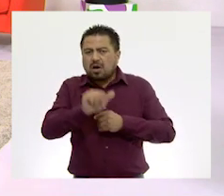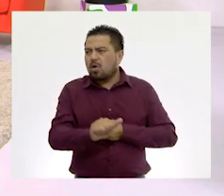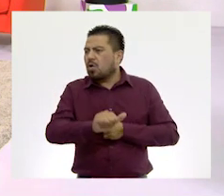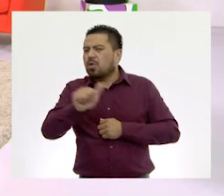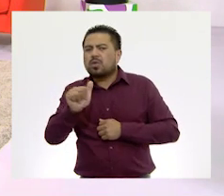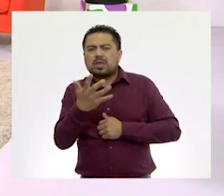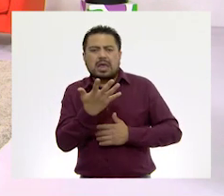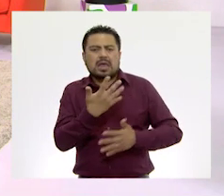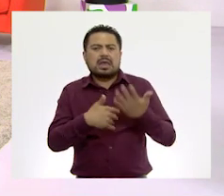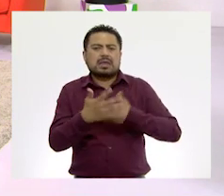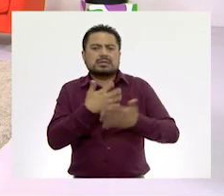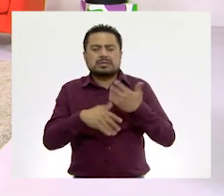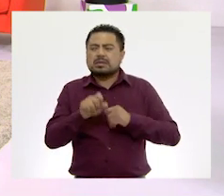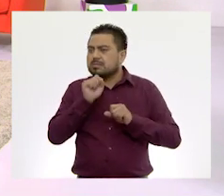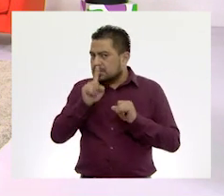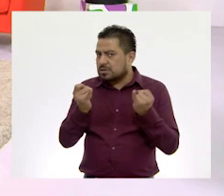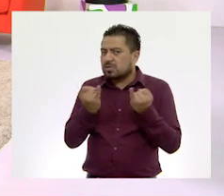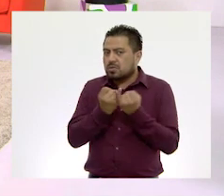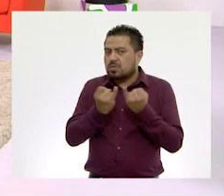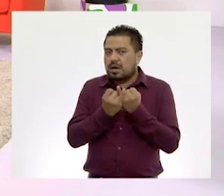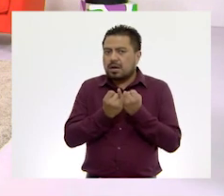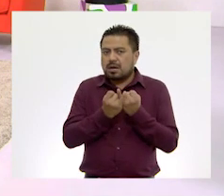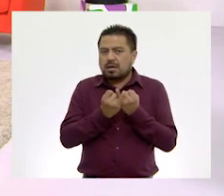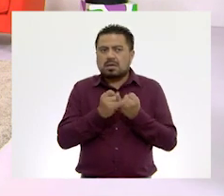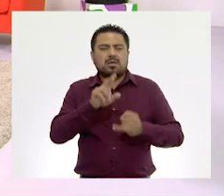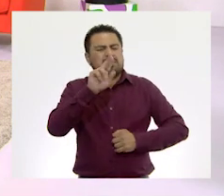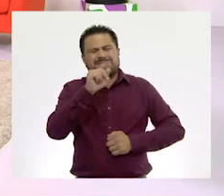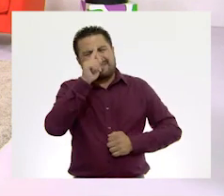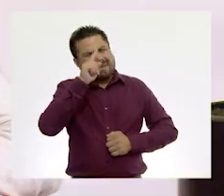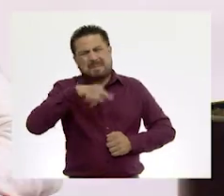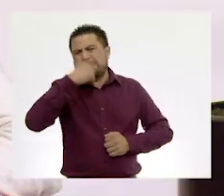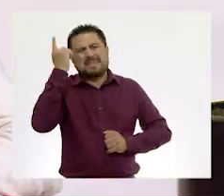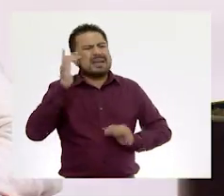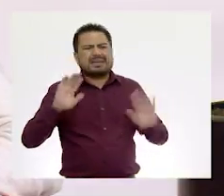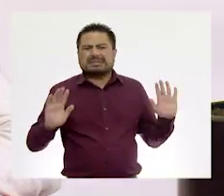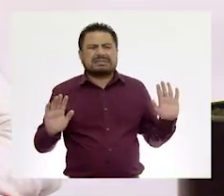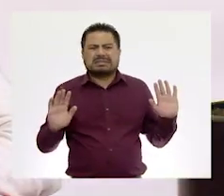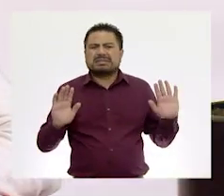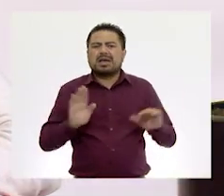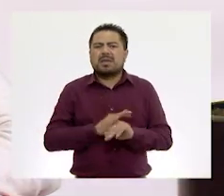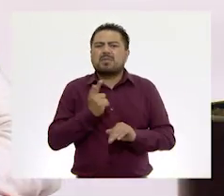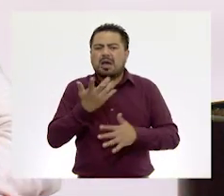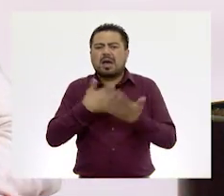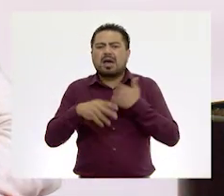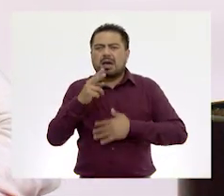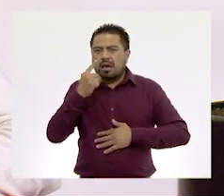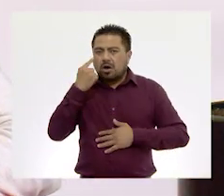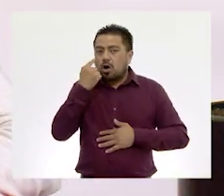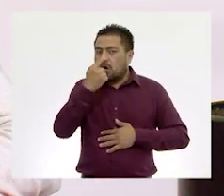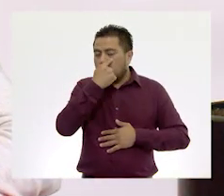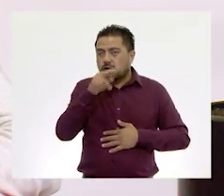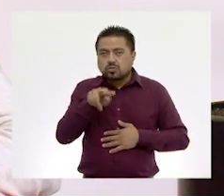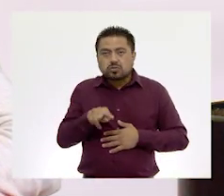lengua de señas? ¿Es igual de complicado que leer y escribir? Más fácil. No, mucho más fácil porque es una lengua visual,